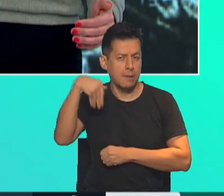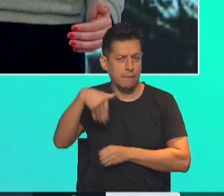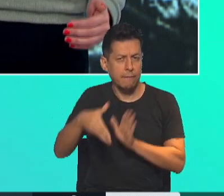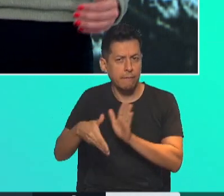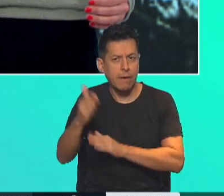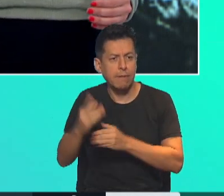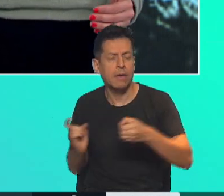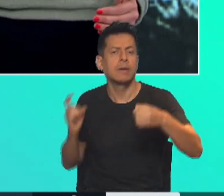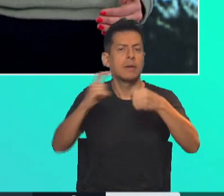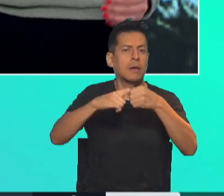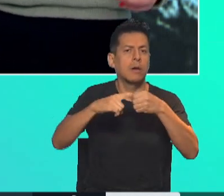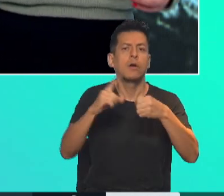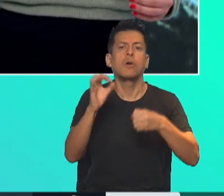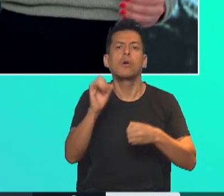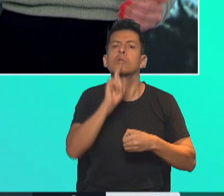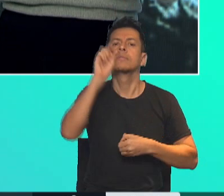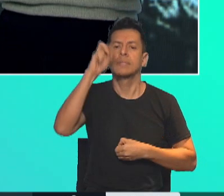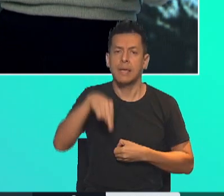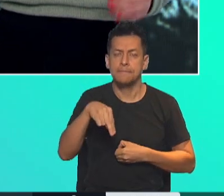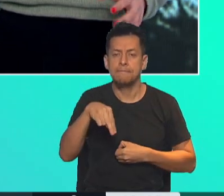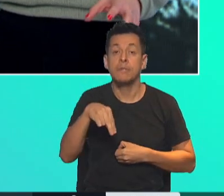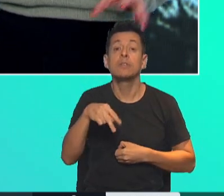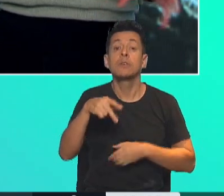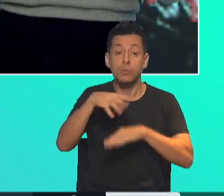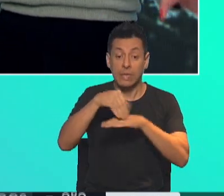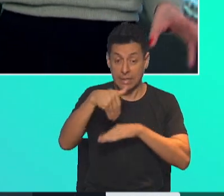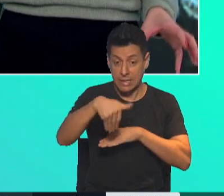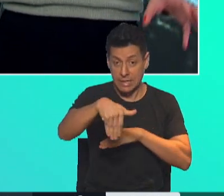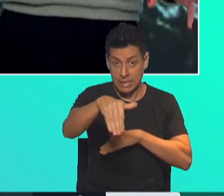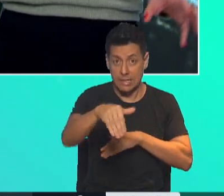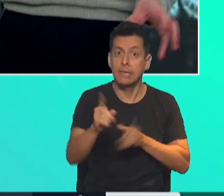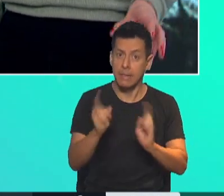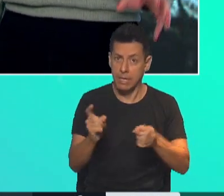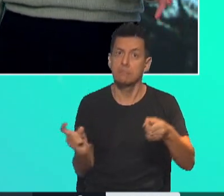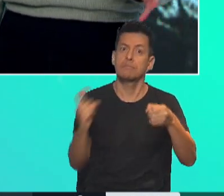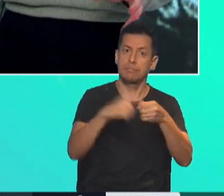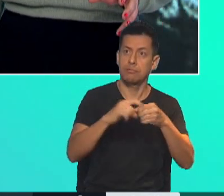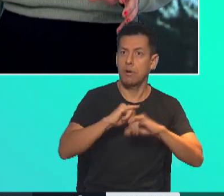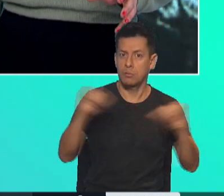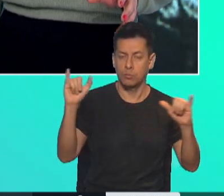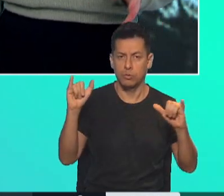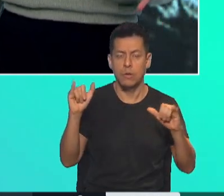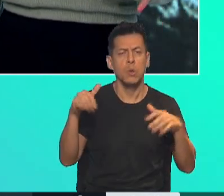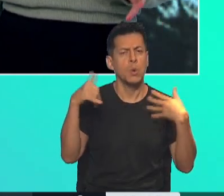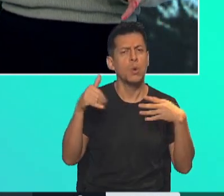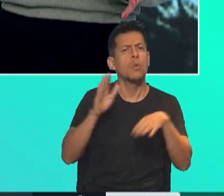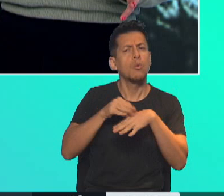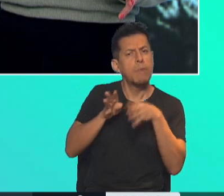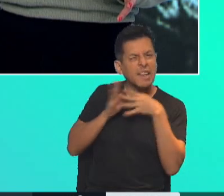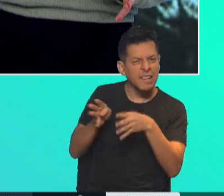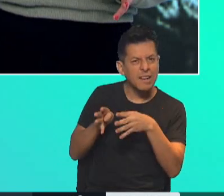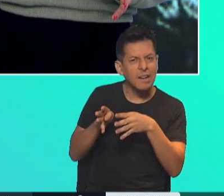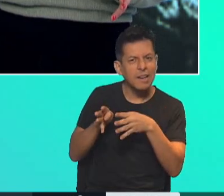a la organización del tratado del atlántico norte y suecia lo va a ser durante estos próximos días ya lo que logró el conflicto bélico lo si exactamente